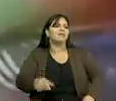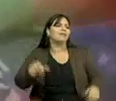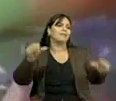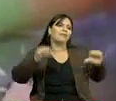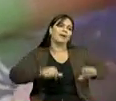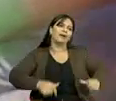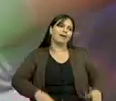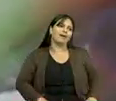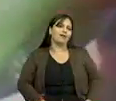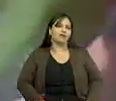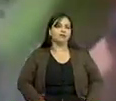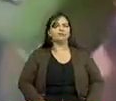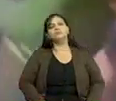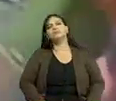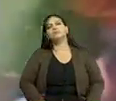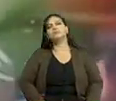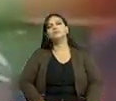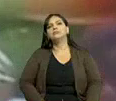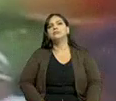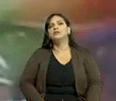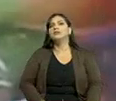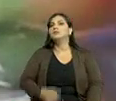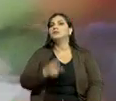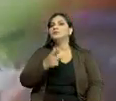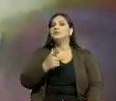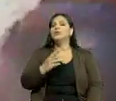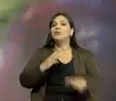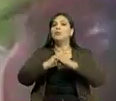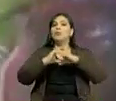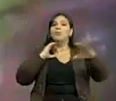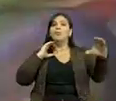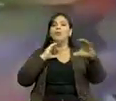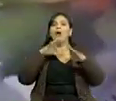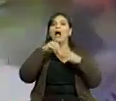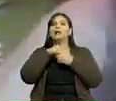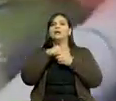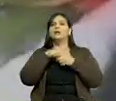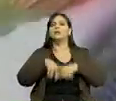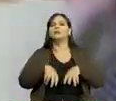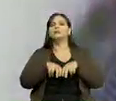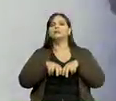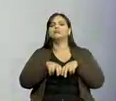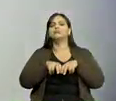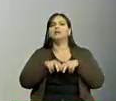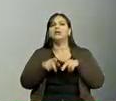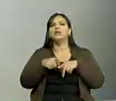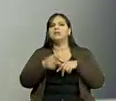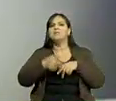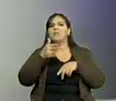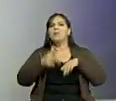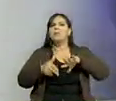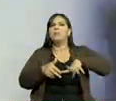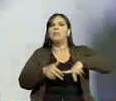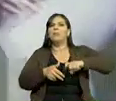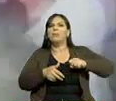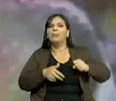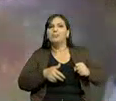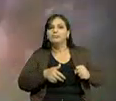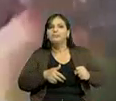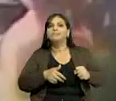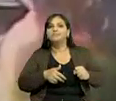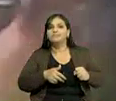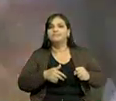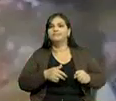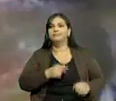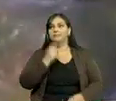los aqueja, es el de los actos delictivos. Pues entrevistamos a varias personas, el testimonio parecía que fuera